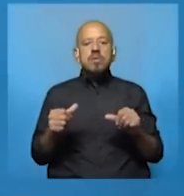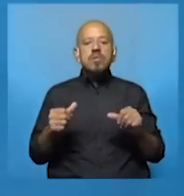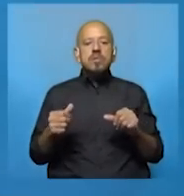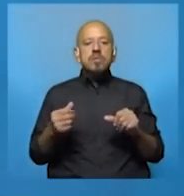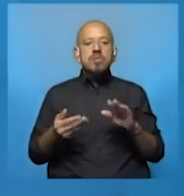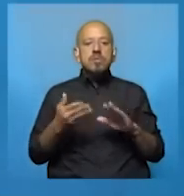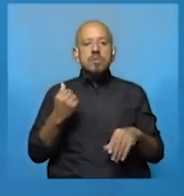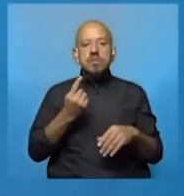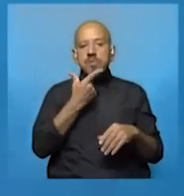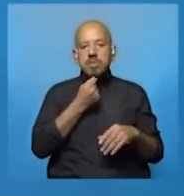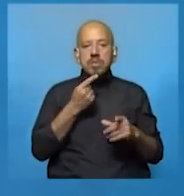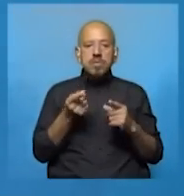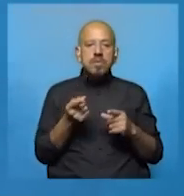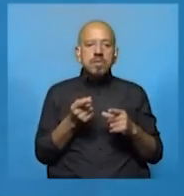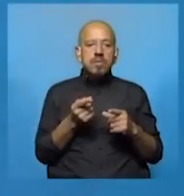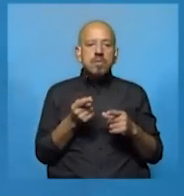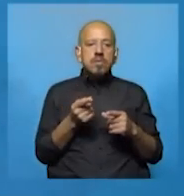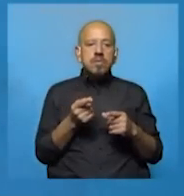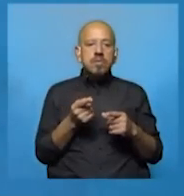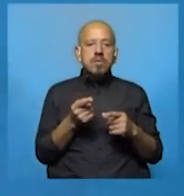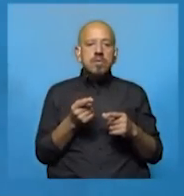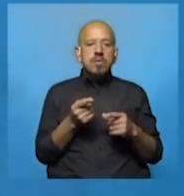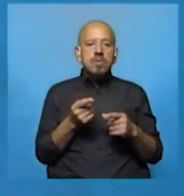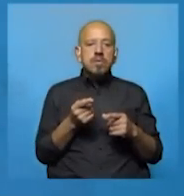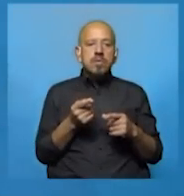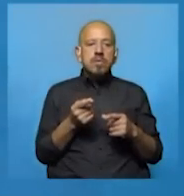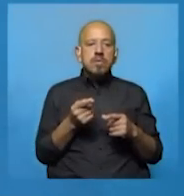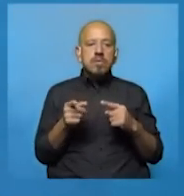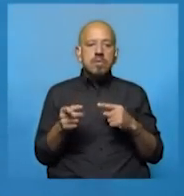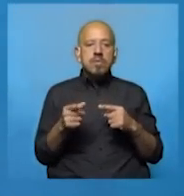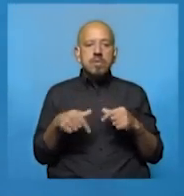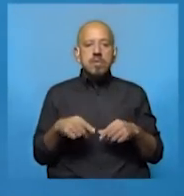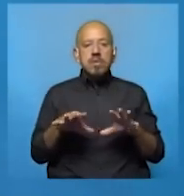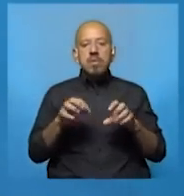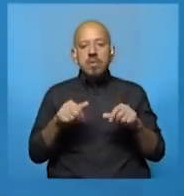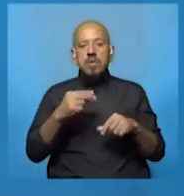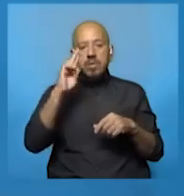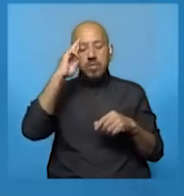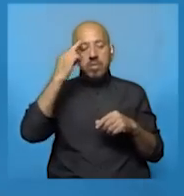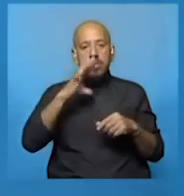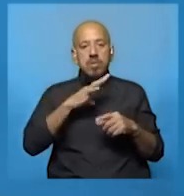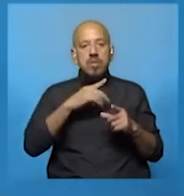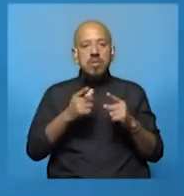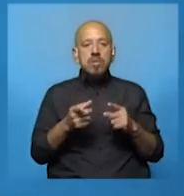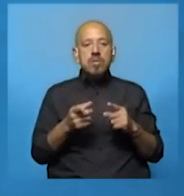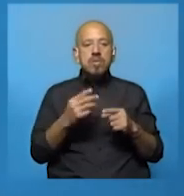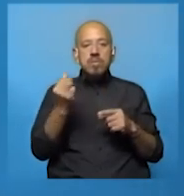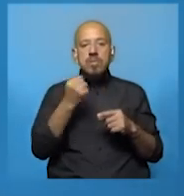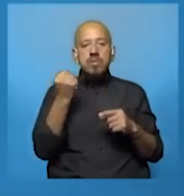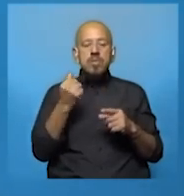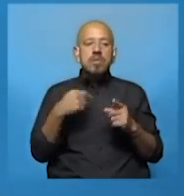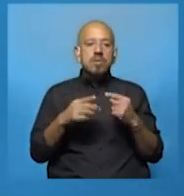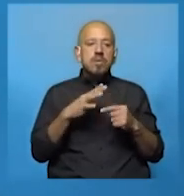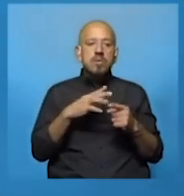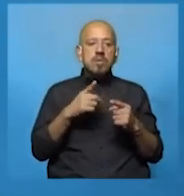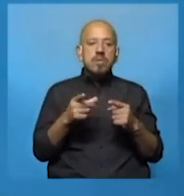de este para que extranjeros vengan a vivir en Uruguay Cuando ponen una suma de dinero importante bueno